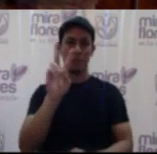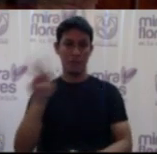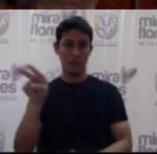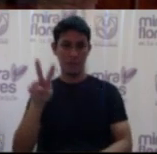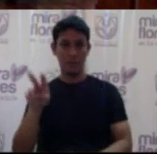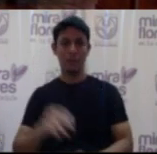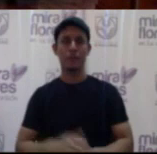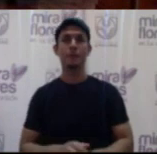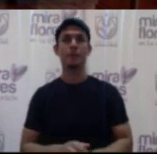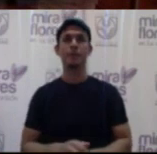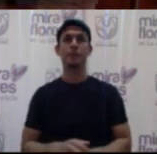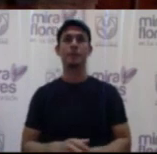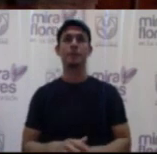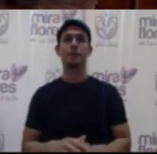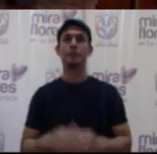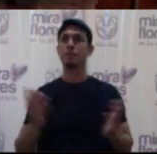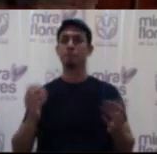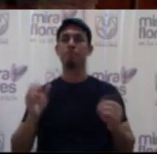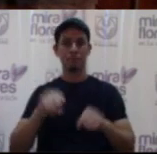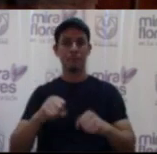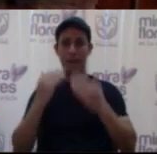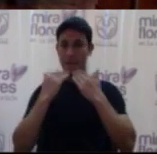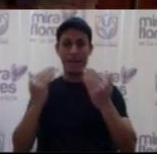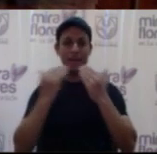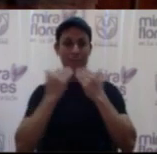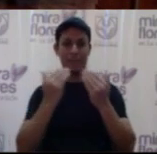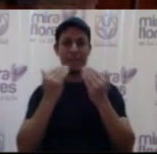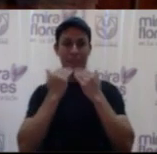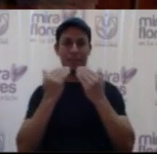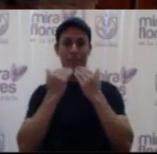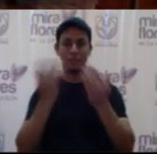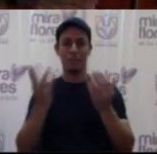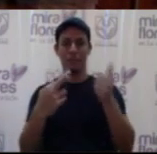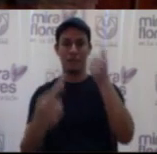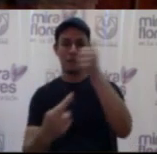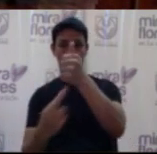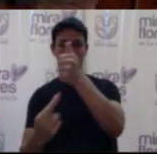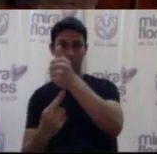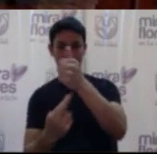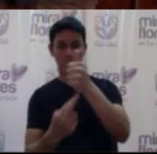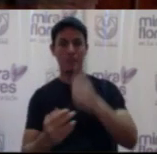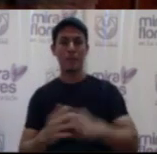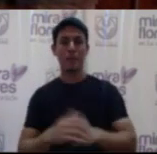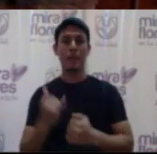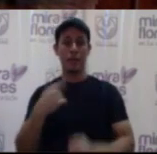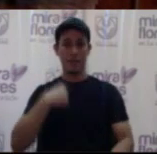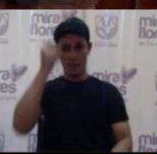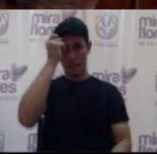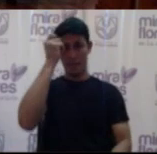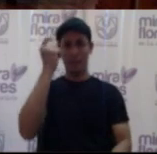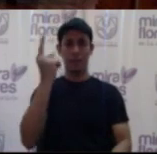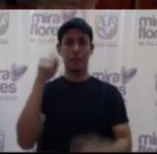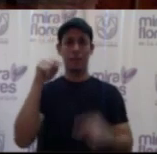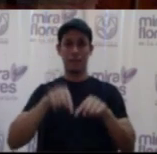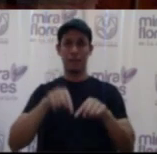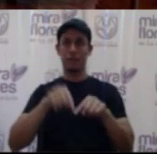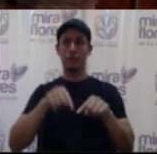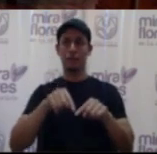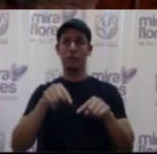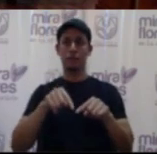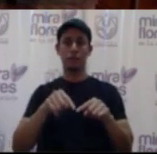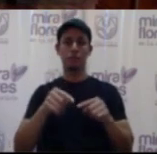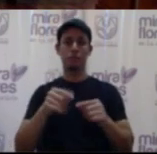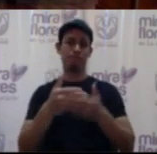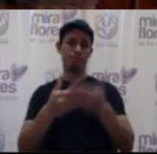bien, entendería entonces que esta, se agradece por la moción, regidor, y entendería que esta moción lo que